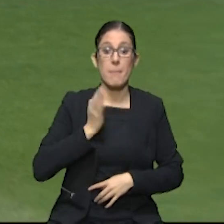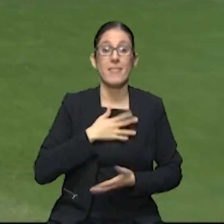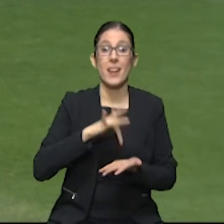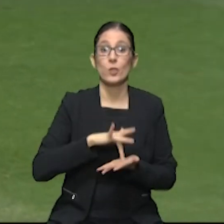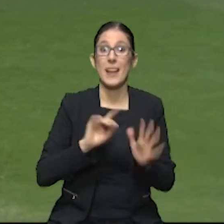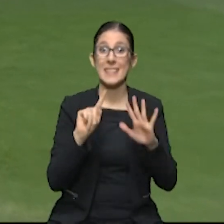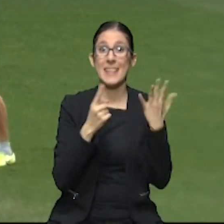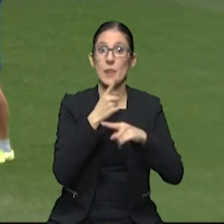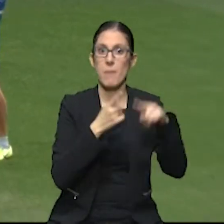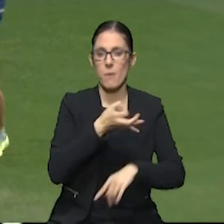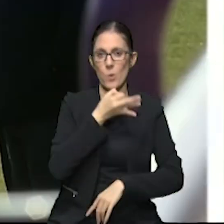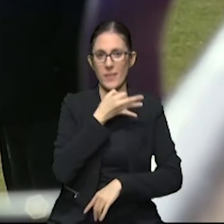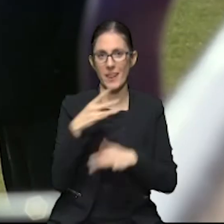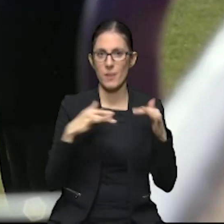tarde.